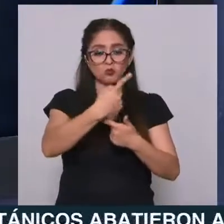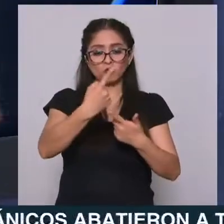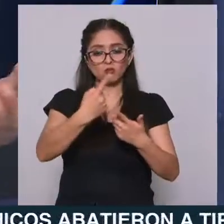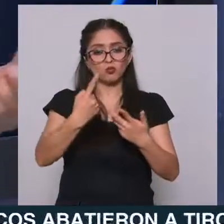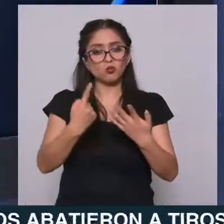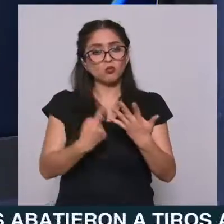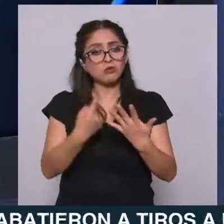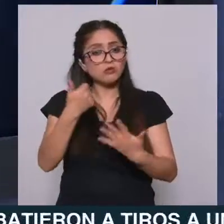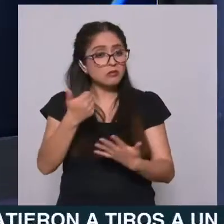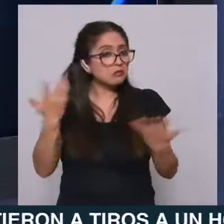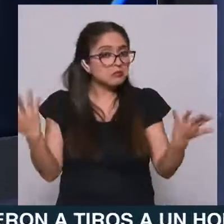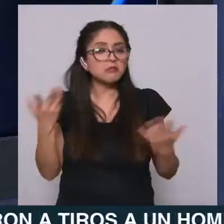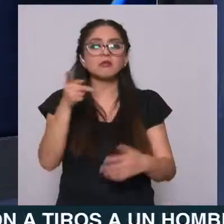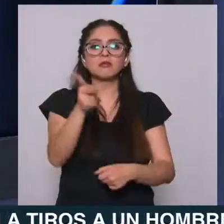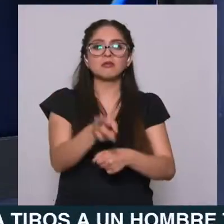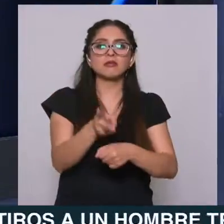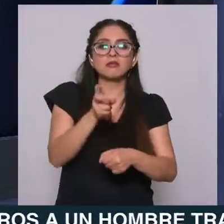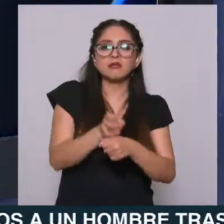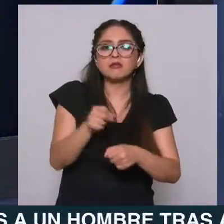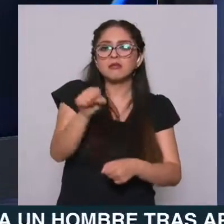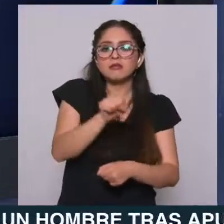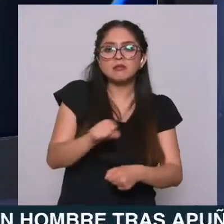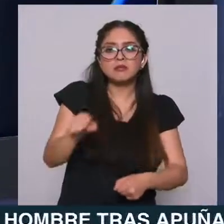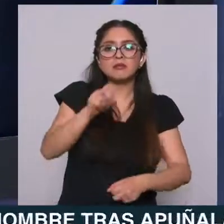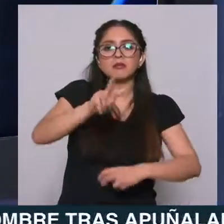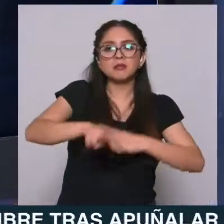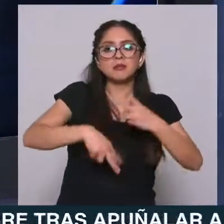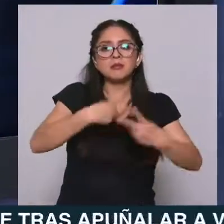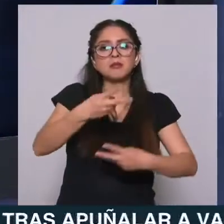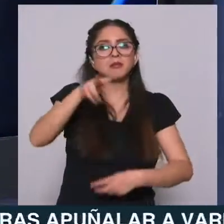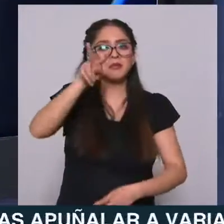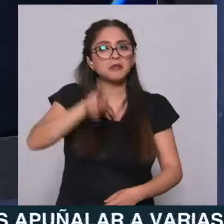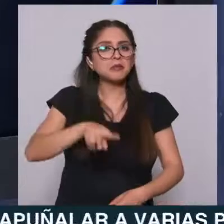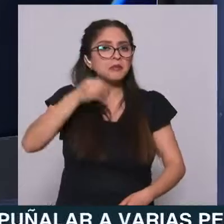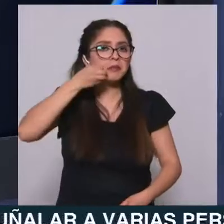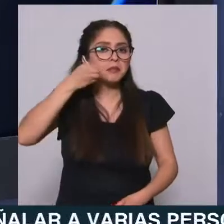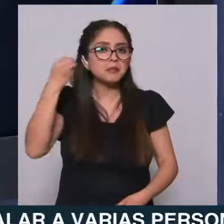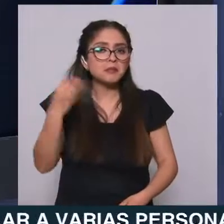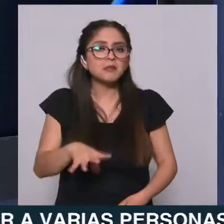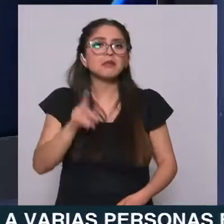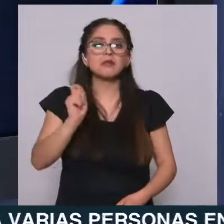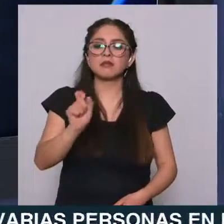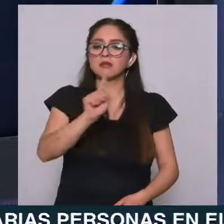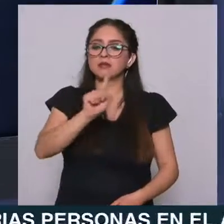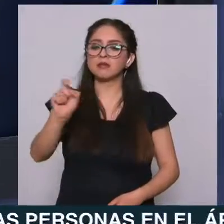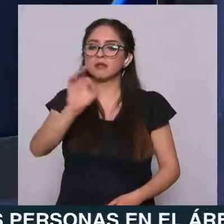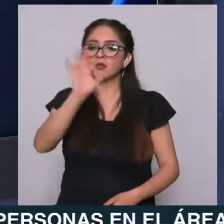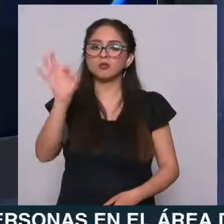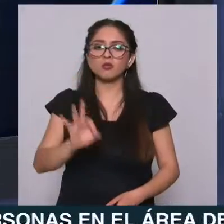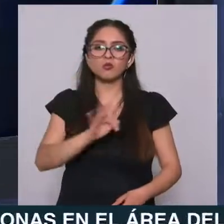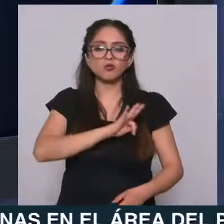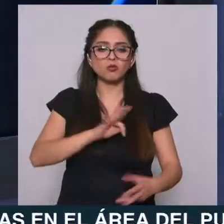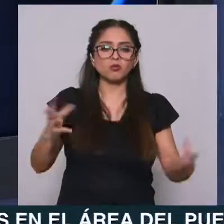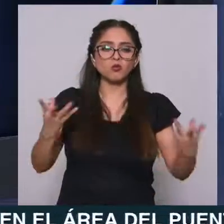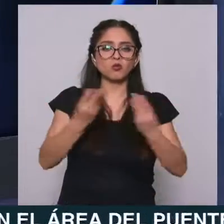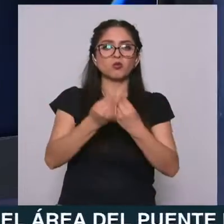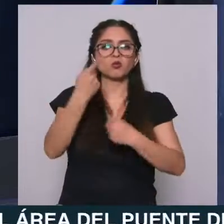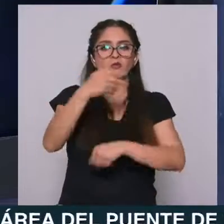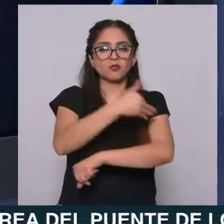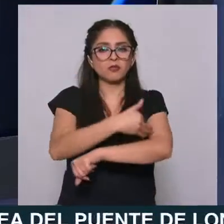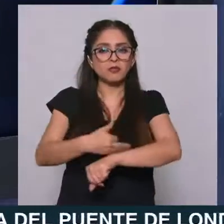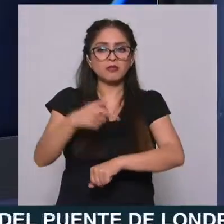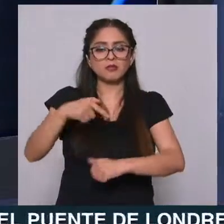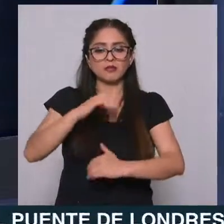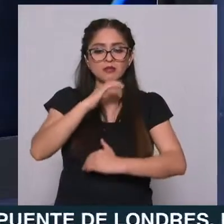bueno, invitarlos, ¿no? Este fin de semana la verdad va a ser increíble, es 100% familiar la carrera, es el cierre de la